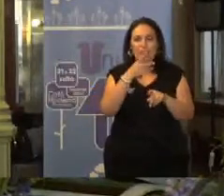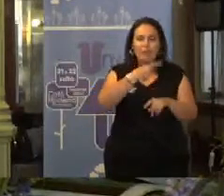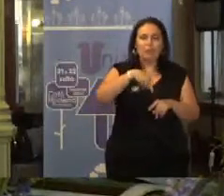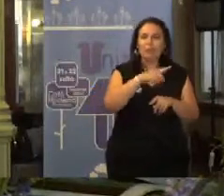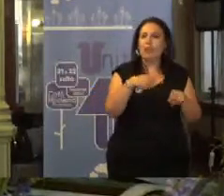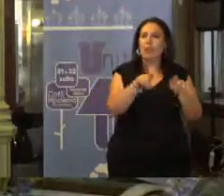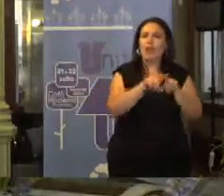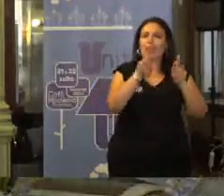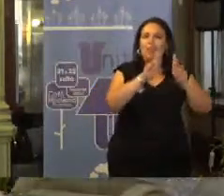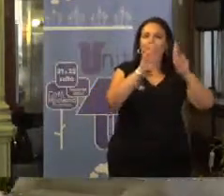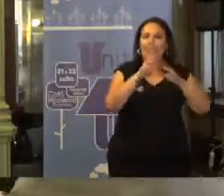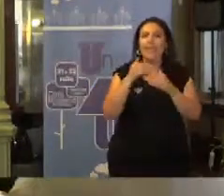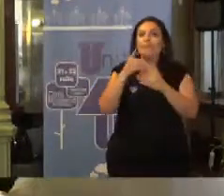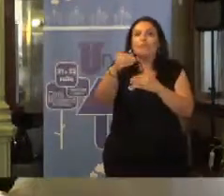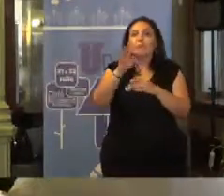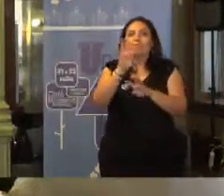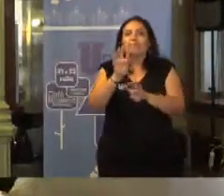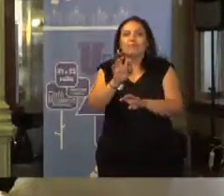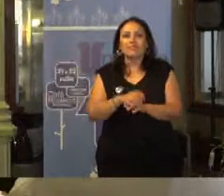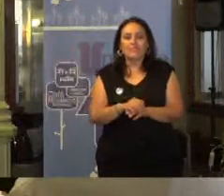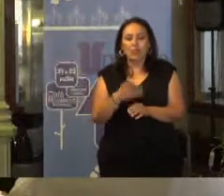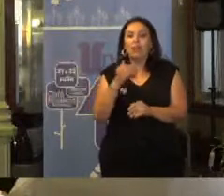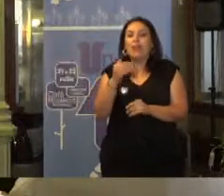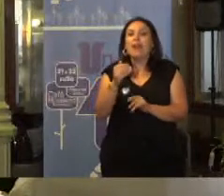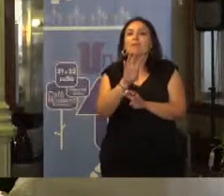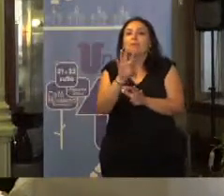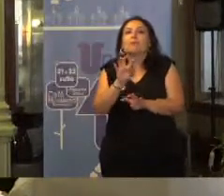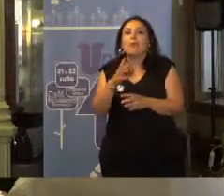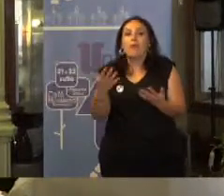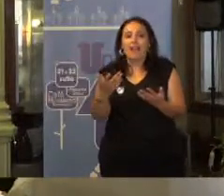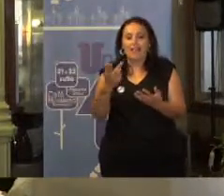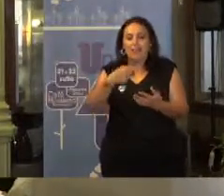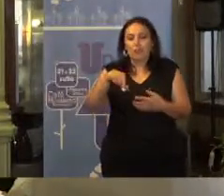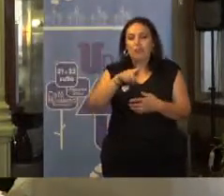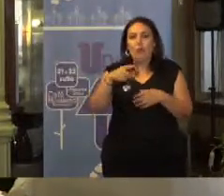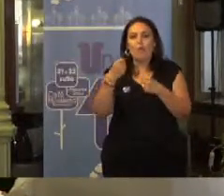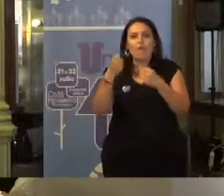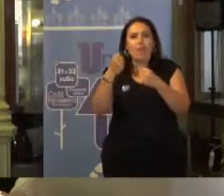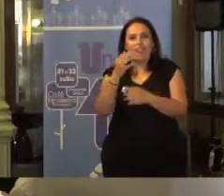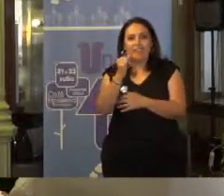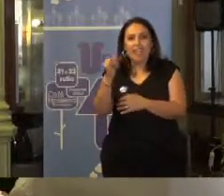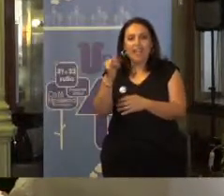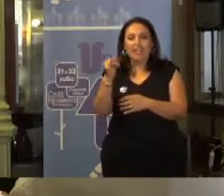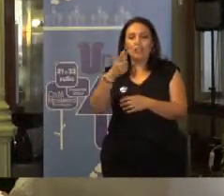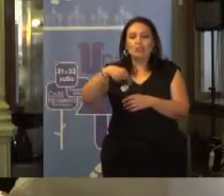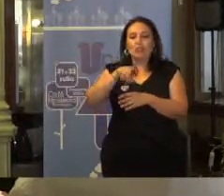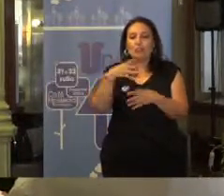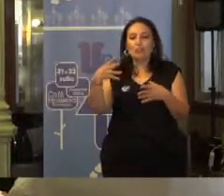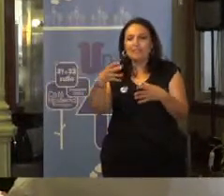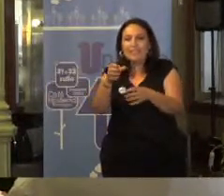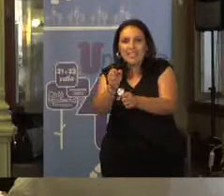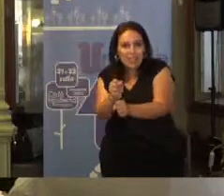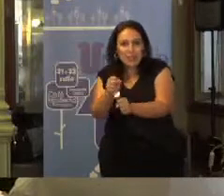abismo de ter diante unha serie de forzas desatadas que non somos quen de apreixar a nivel